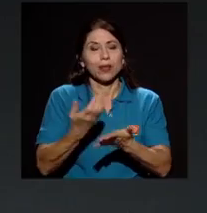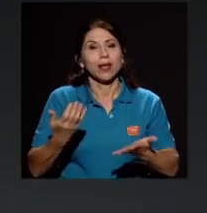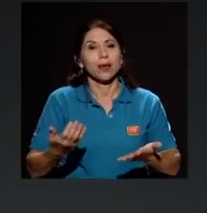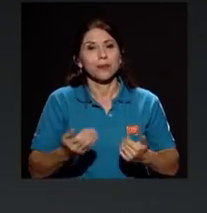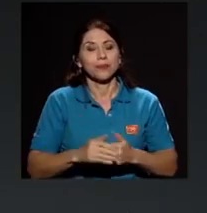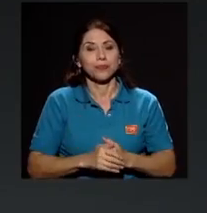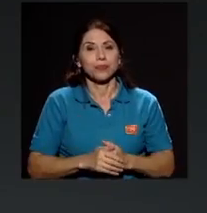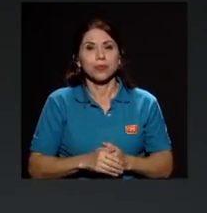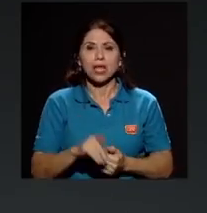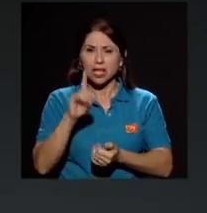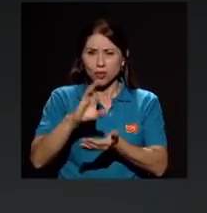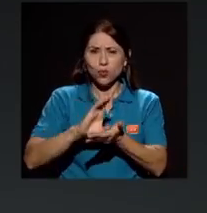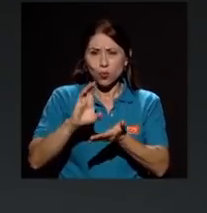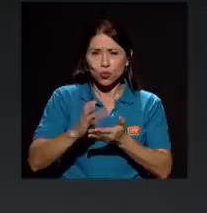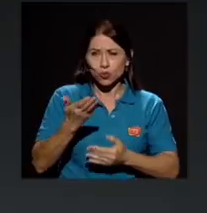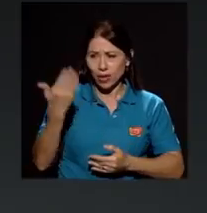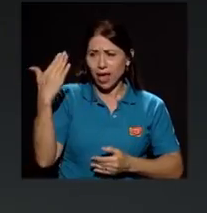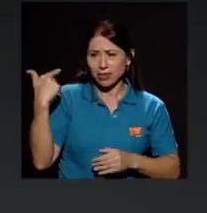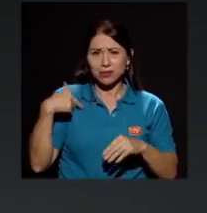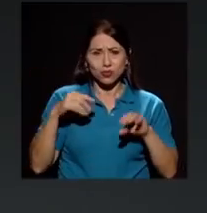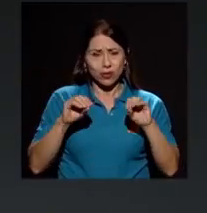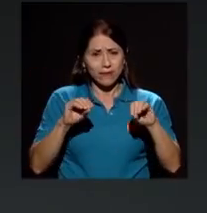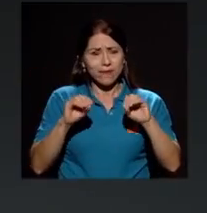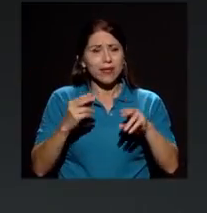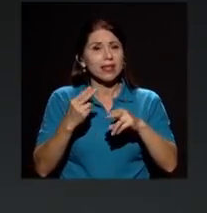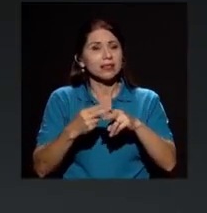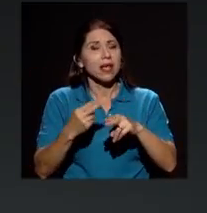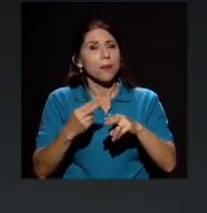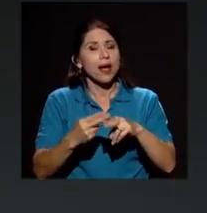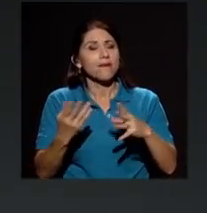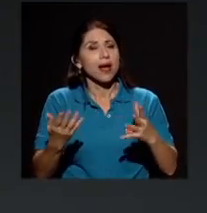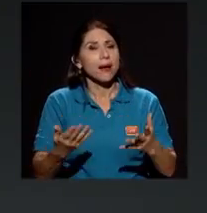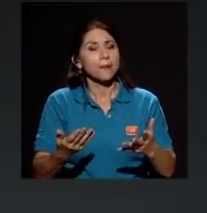un curso que antes impartía yo que se llamaba